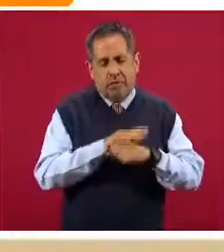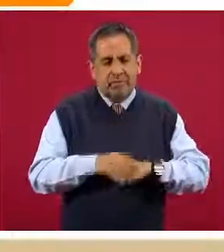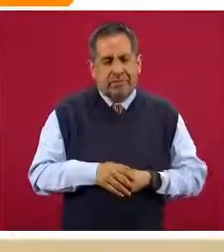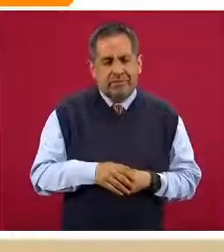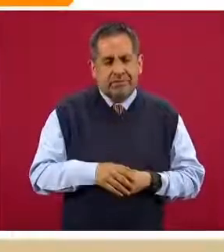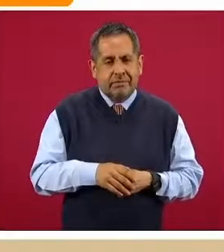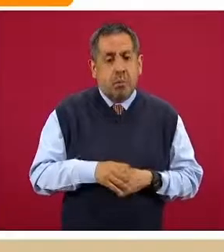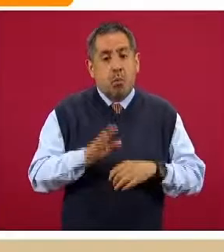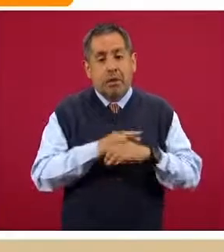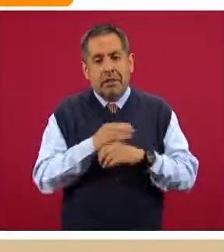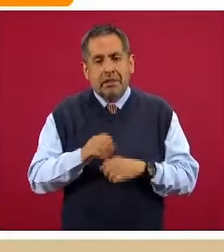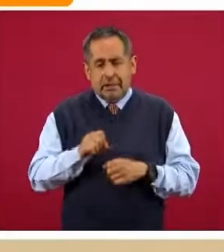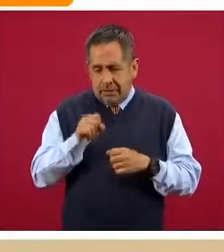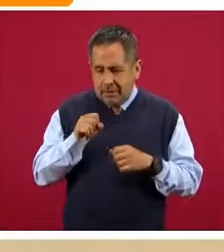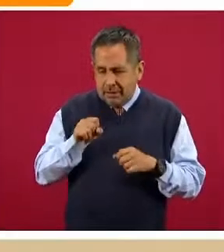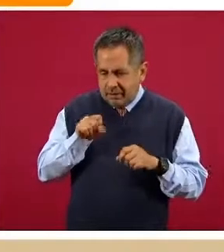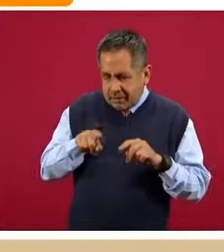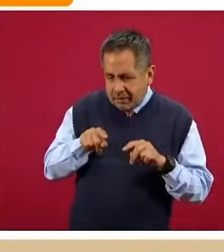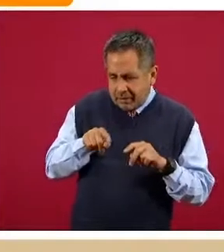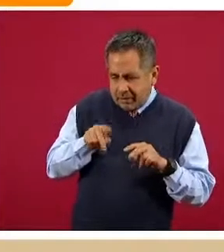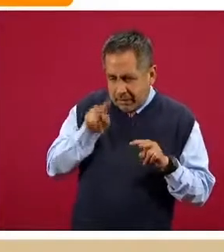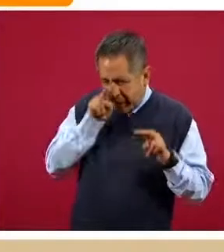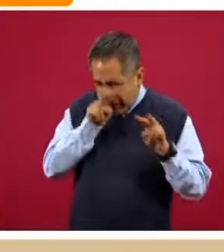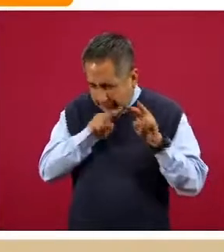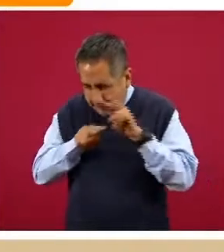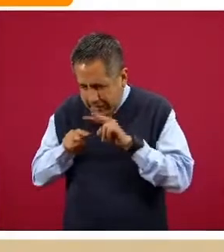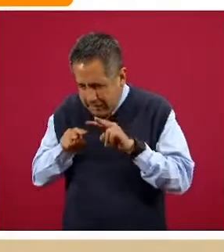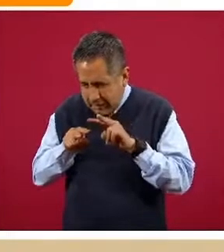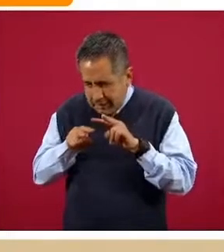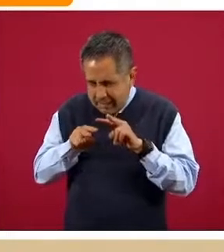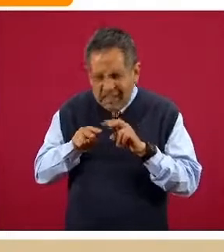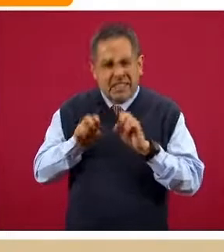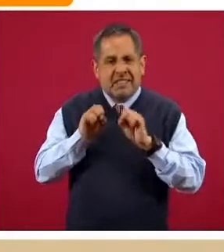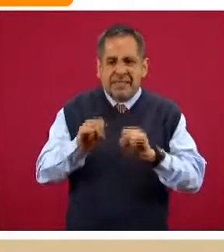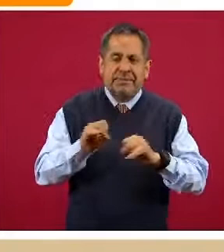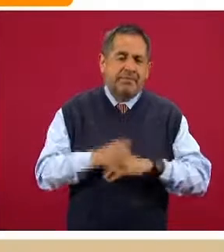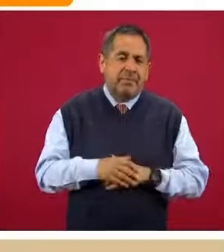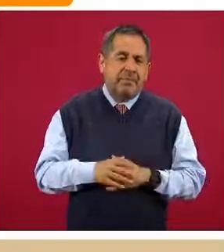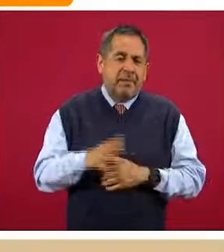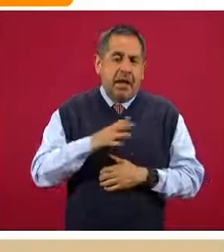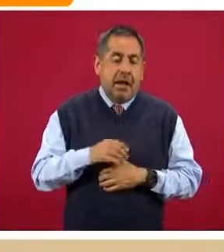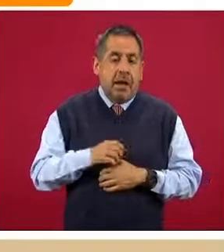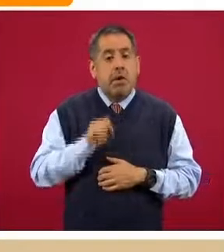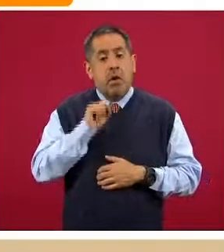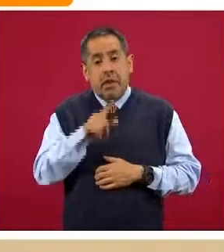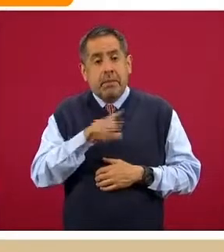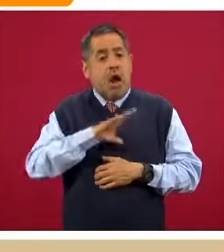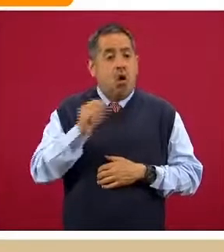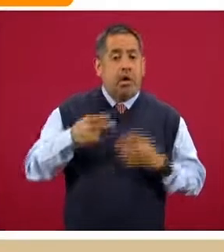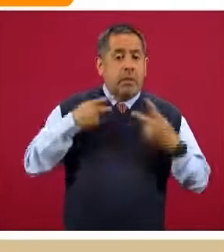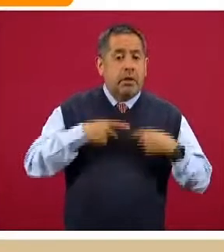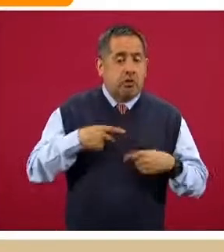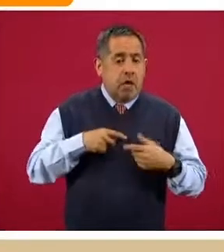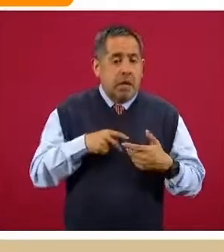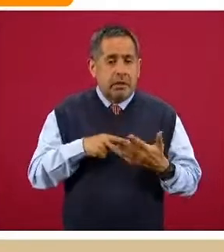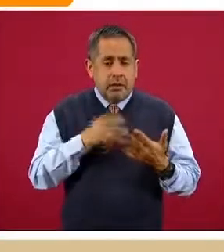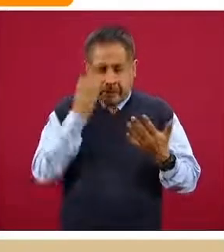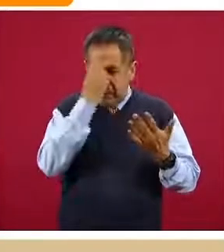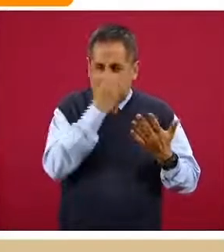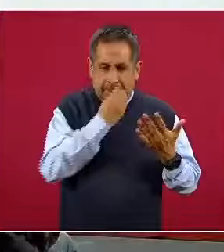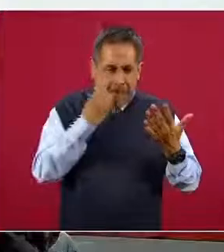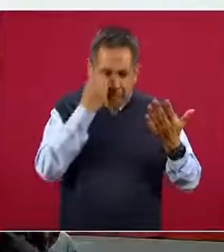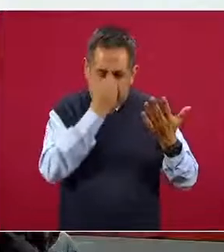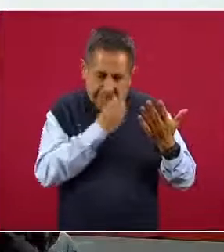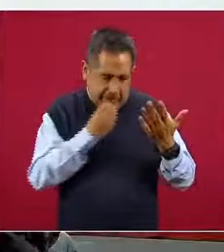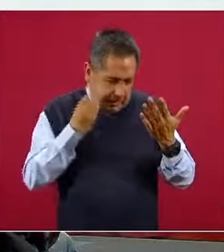porque salieron positivos a la prueba SARS-CoV-2. Pero así también tenemos personas que dieron ya negativo a esta prueba y